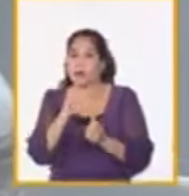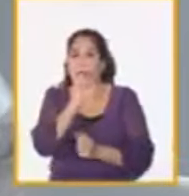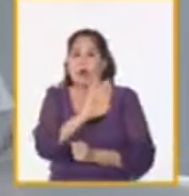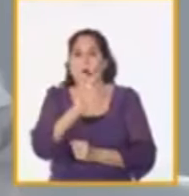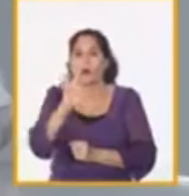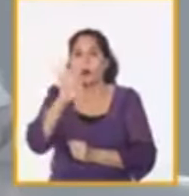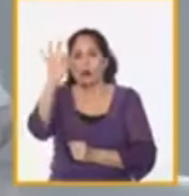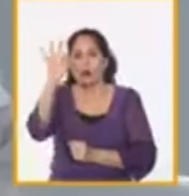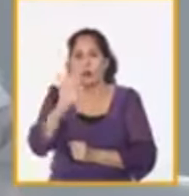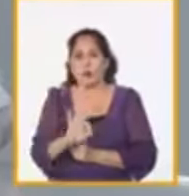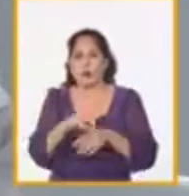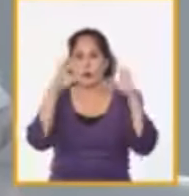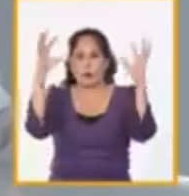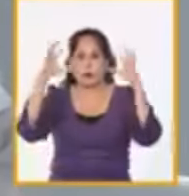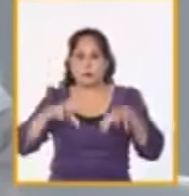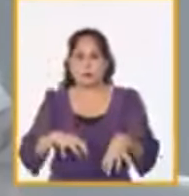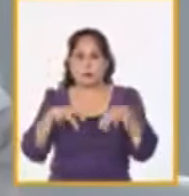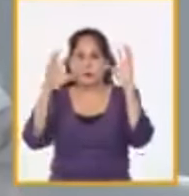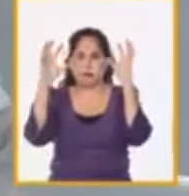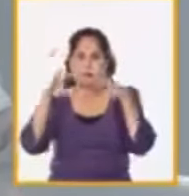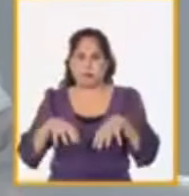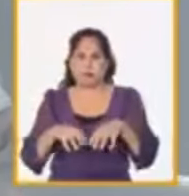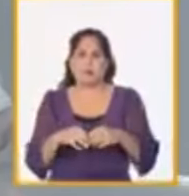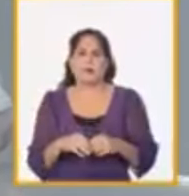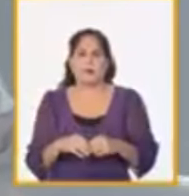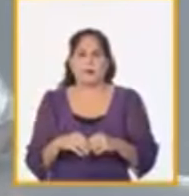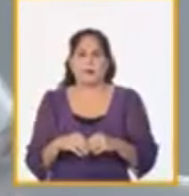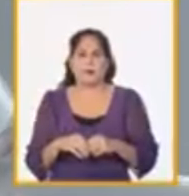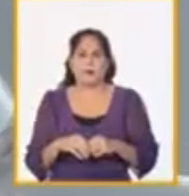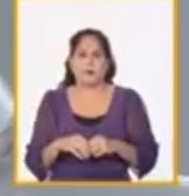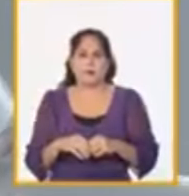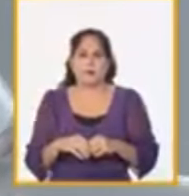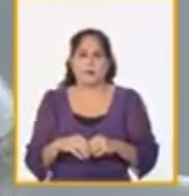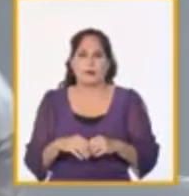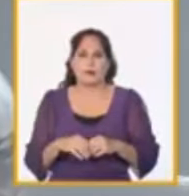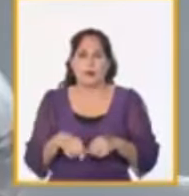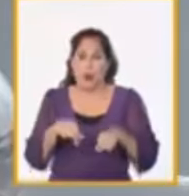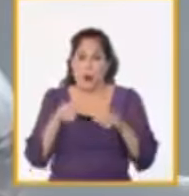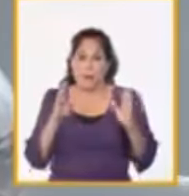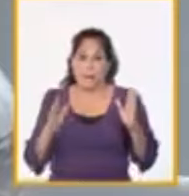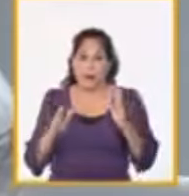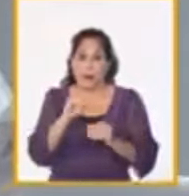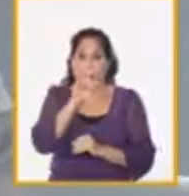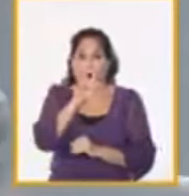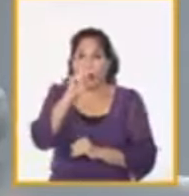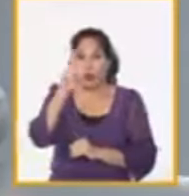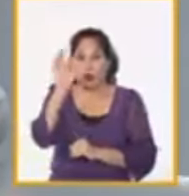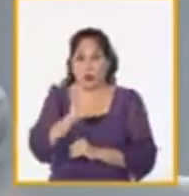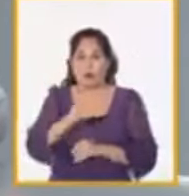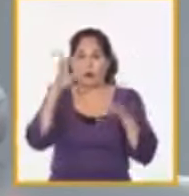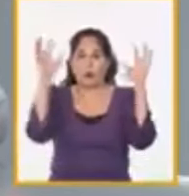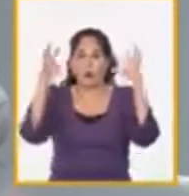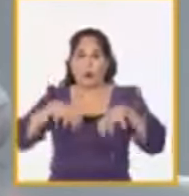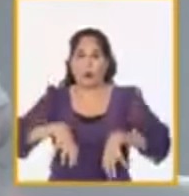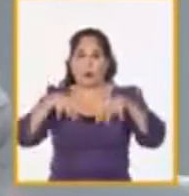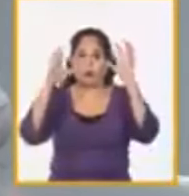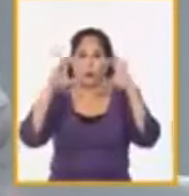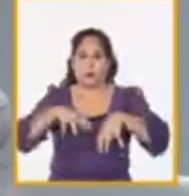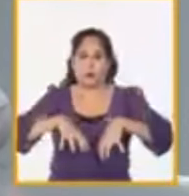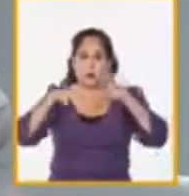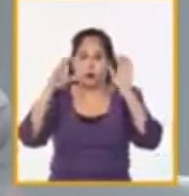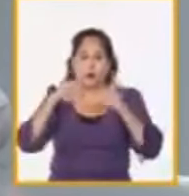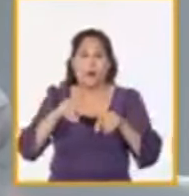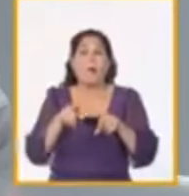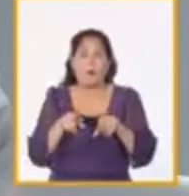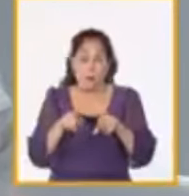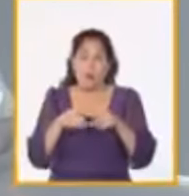media. Y en el periodo lluvioso ha llovido el 92%. Eso ha hecho